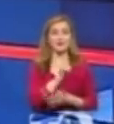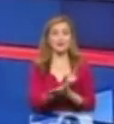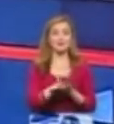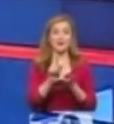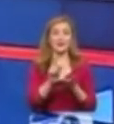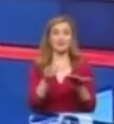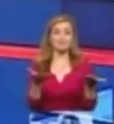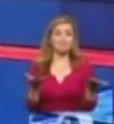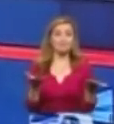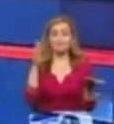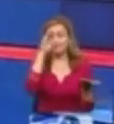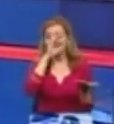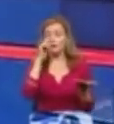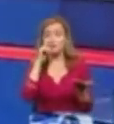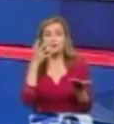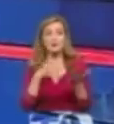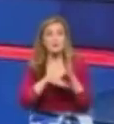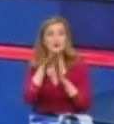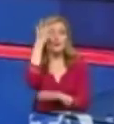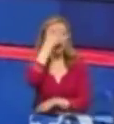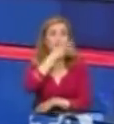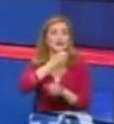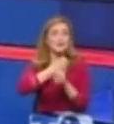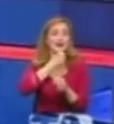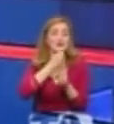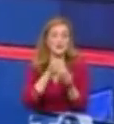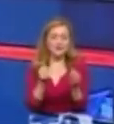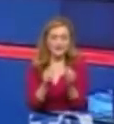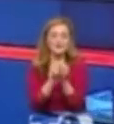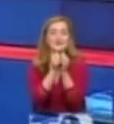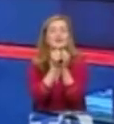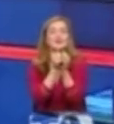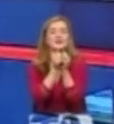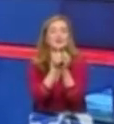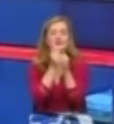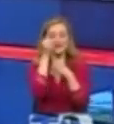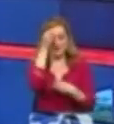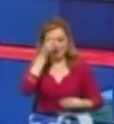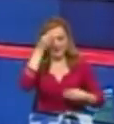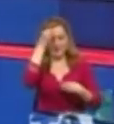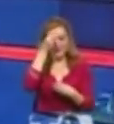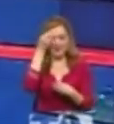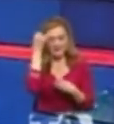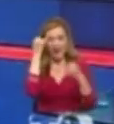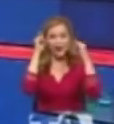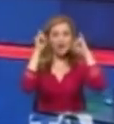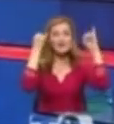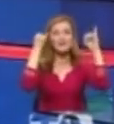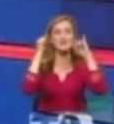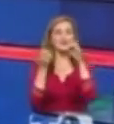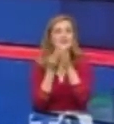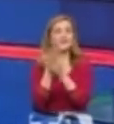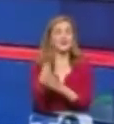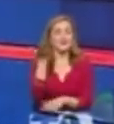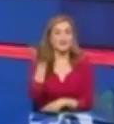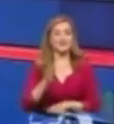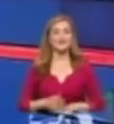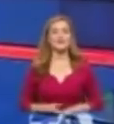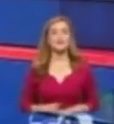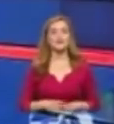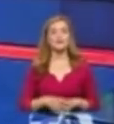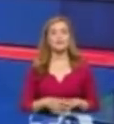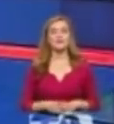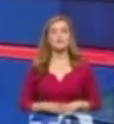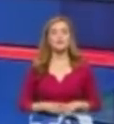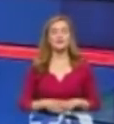esta semana, en busca de la guagua más linda, el trabajo en equipo, muchos valores, la creatividad. Miren lo que nos han preparado en este día.